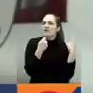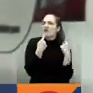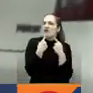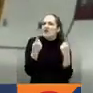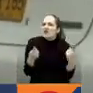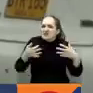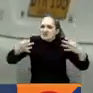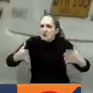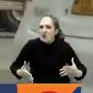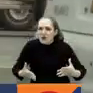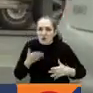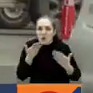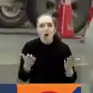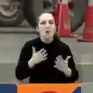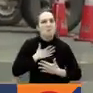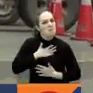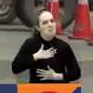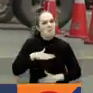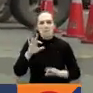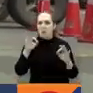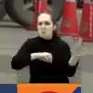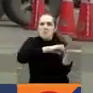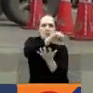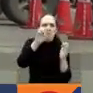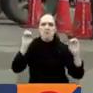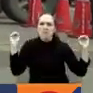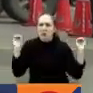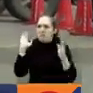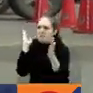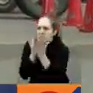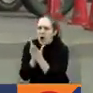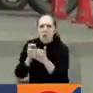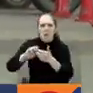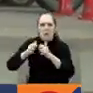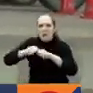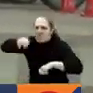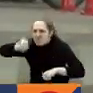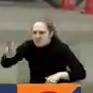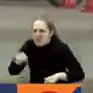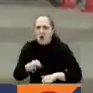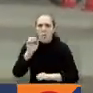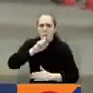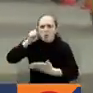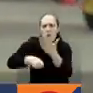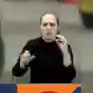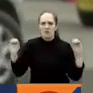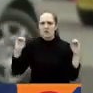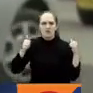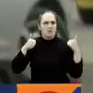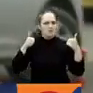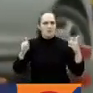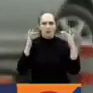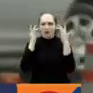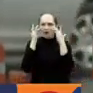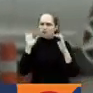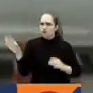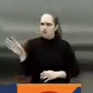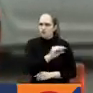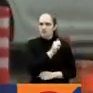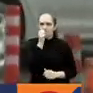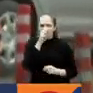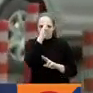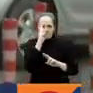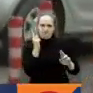el momento hay total tranquilidad. Ninguno de los comercios ha tenido que ser sancionados por no cumplir la reglamentación del Ministerio